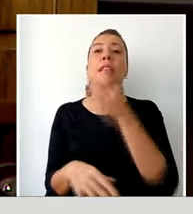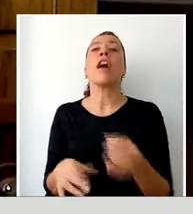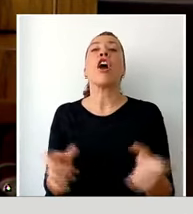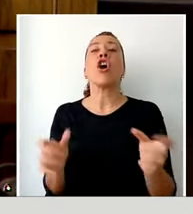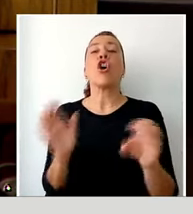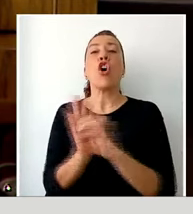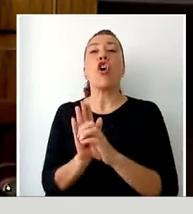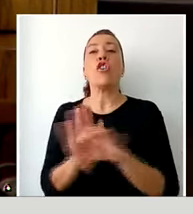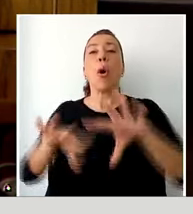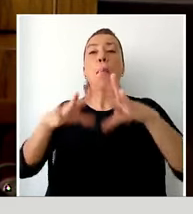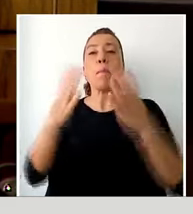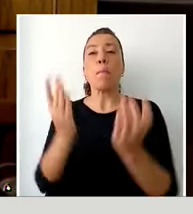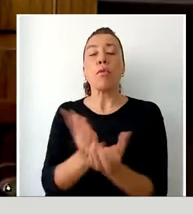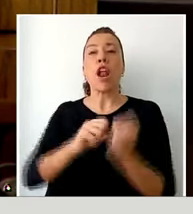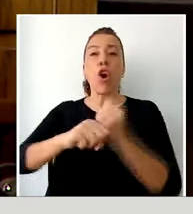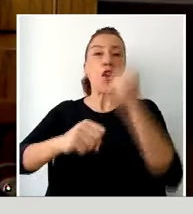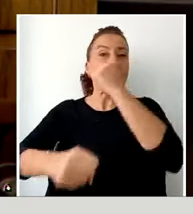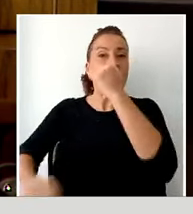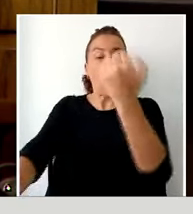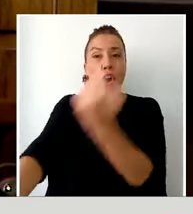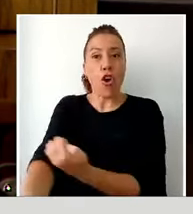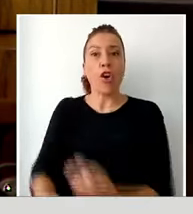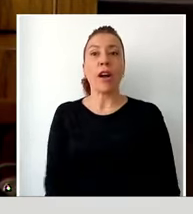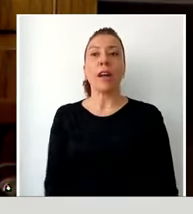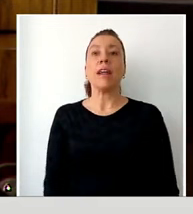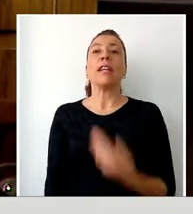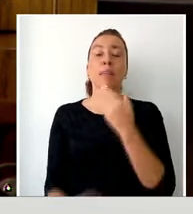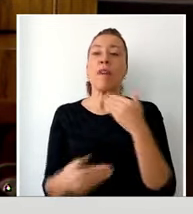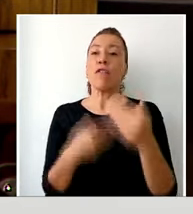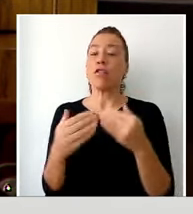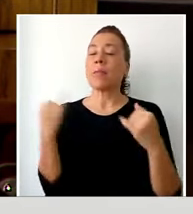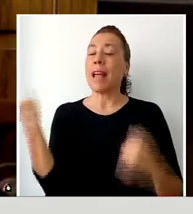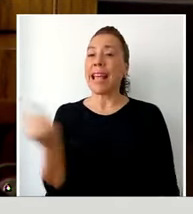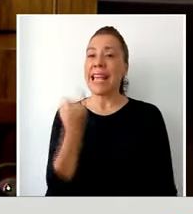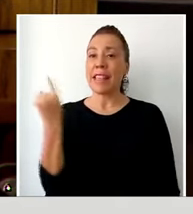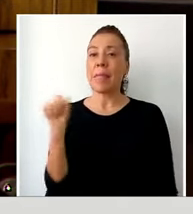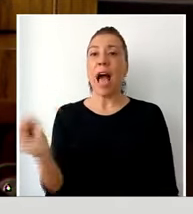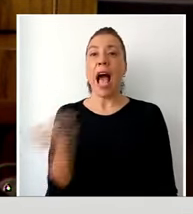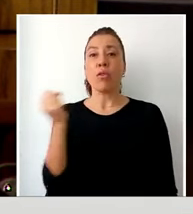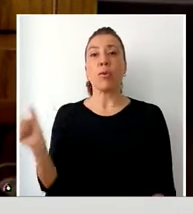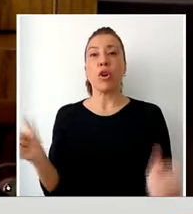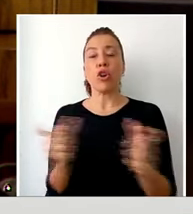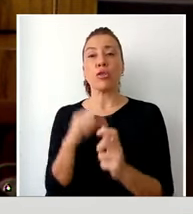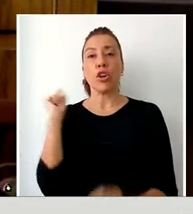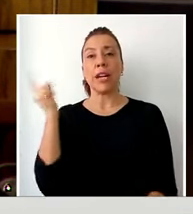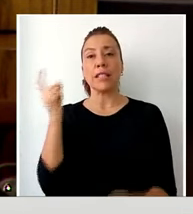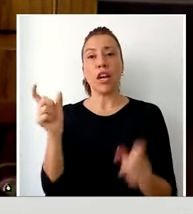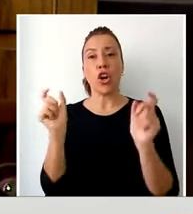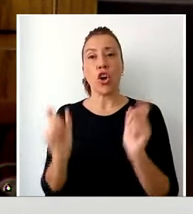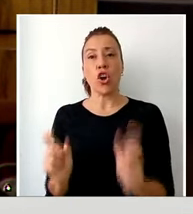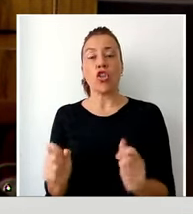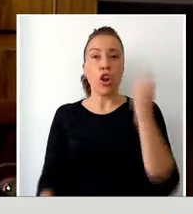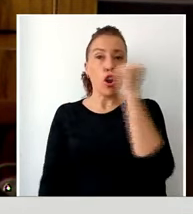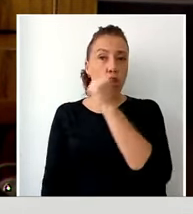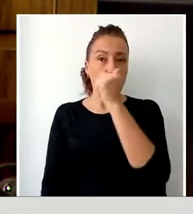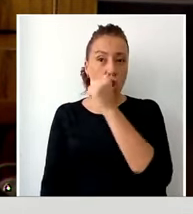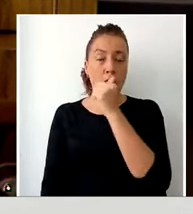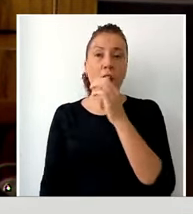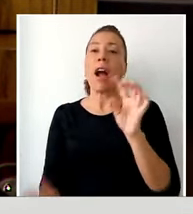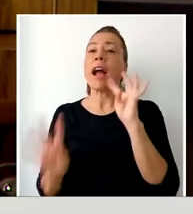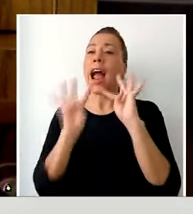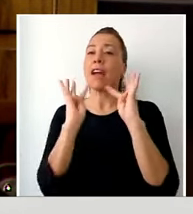estándares Internacionales también su funcionamiento será independiente y autónomo de la Comisión Nacional de control de dopaje conformado por